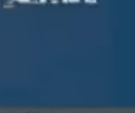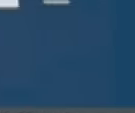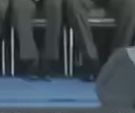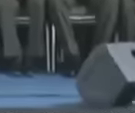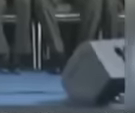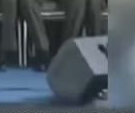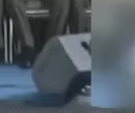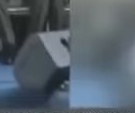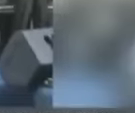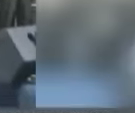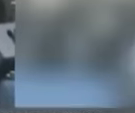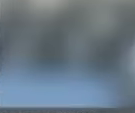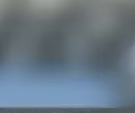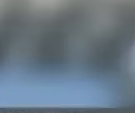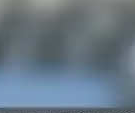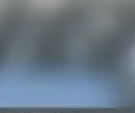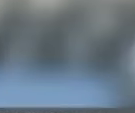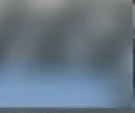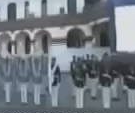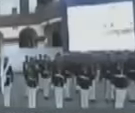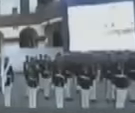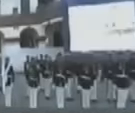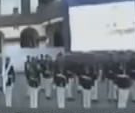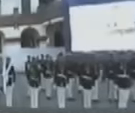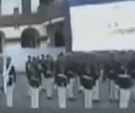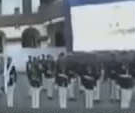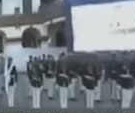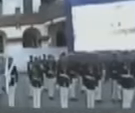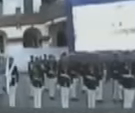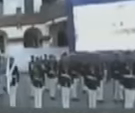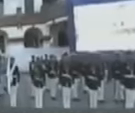popular-militar-policial. El jefe de Estado solicitó asumir el Plan Ayacucho